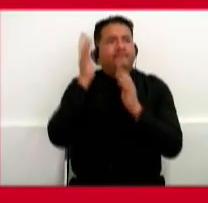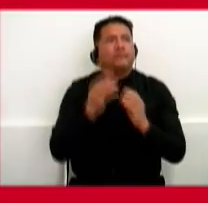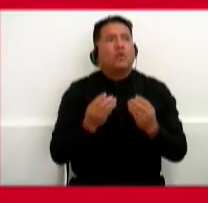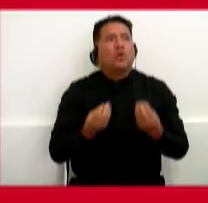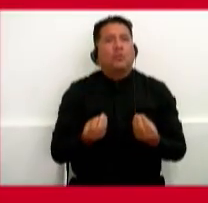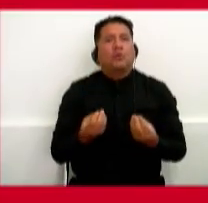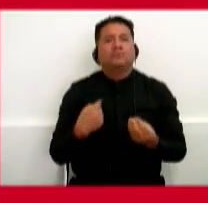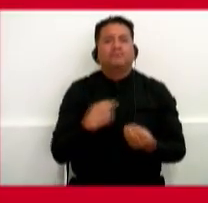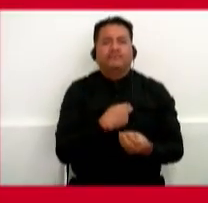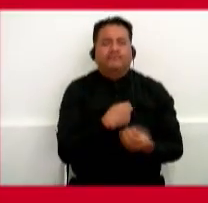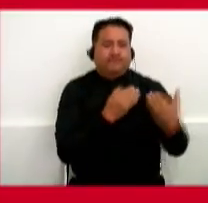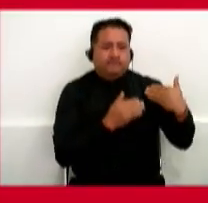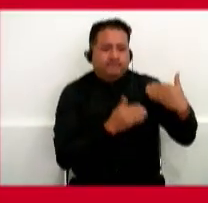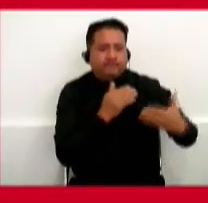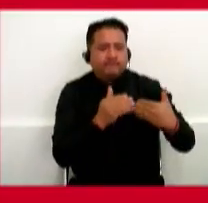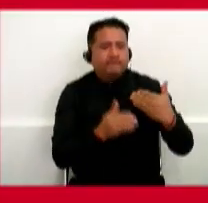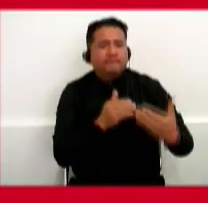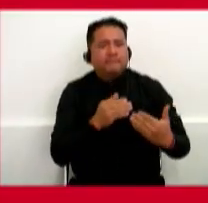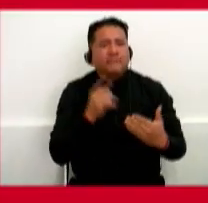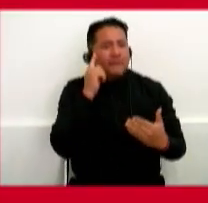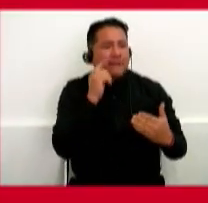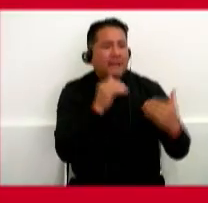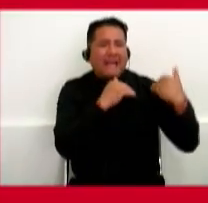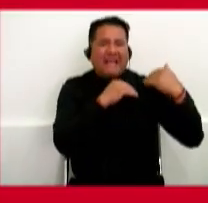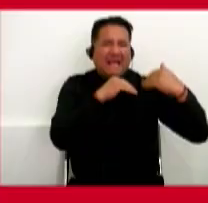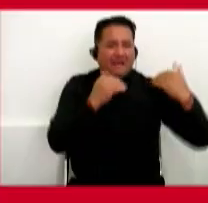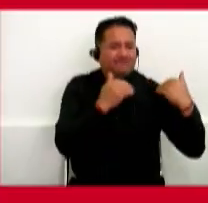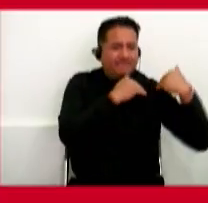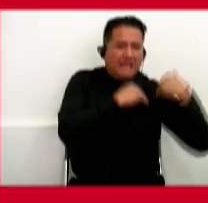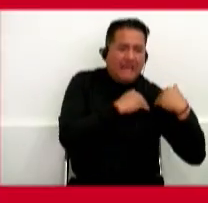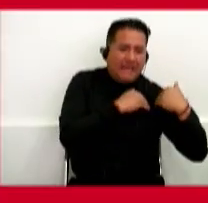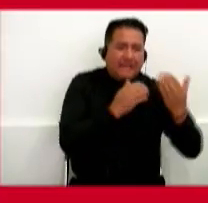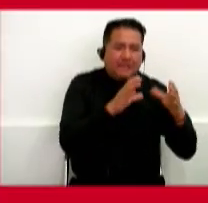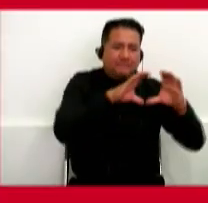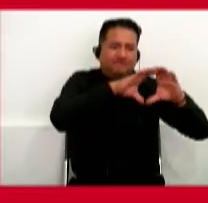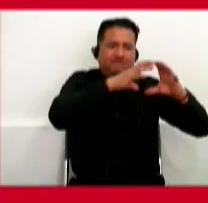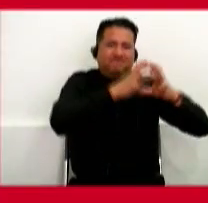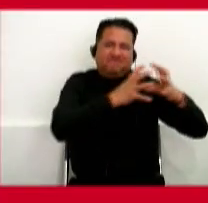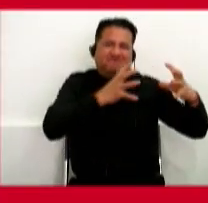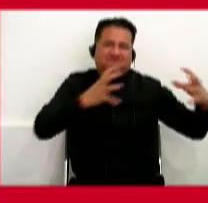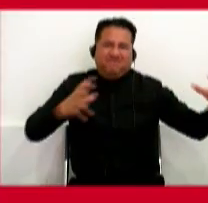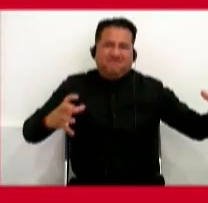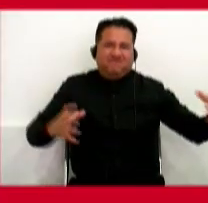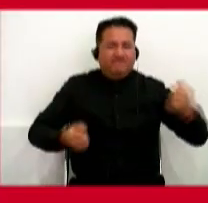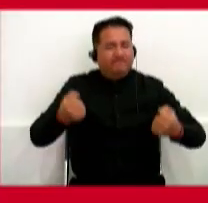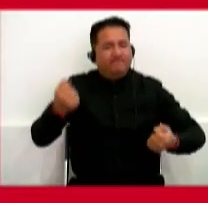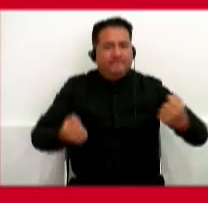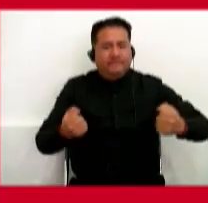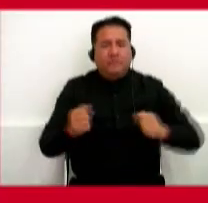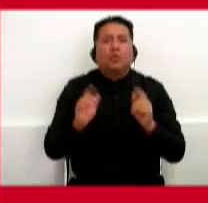el proceso de carguío en Antapacay, integrando personas y tecnología.